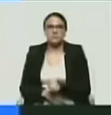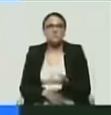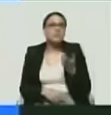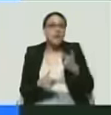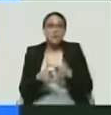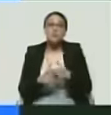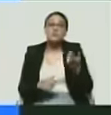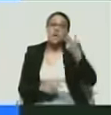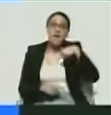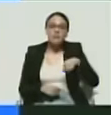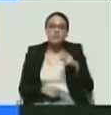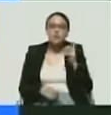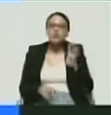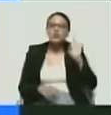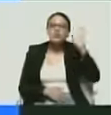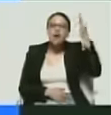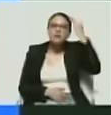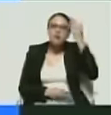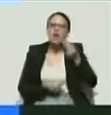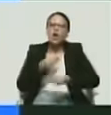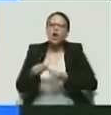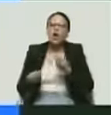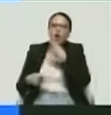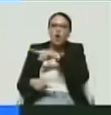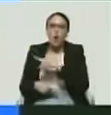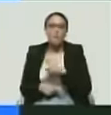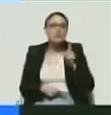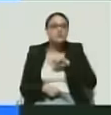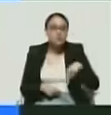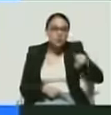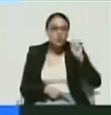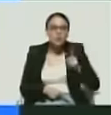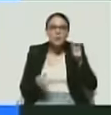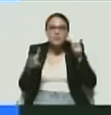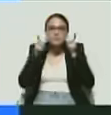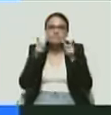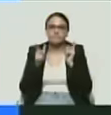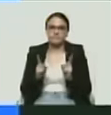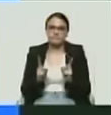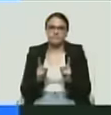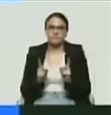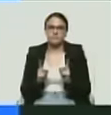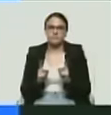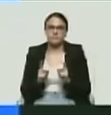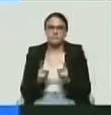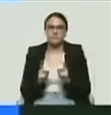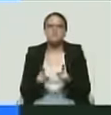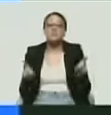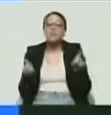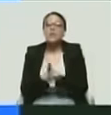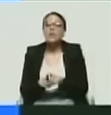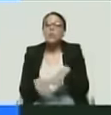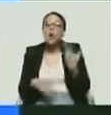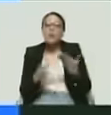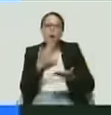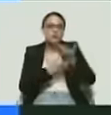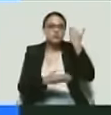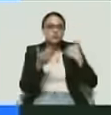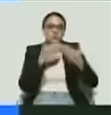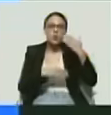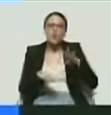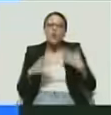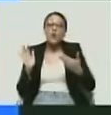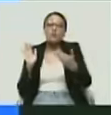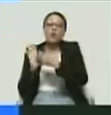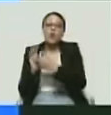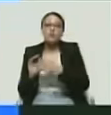patriotas, etcétera, etcétera. O como el golpe de Estado que de manera valiente enfrentó el presidente Lucho Arce el